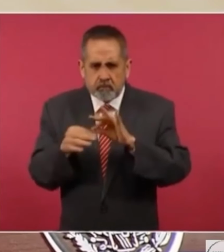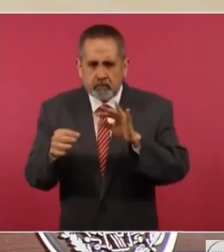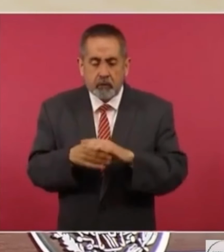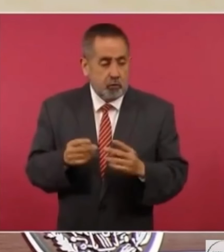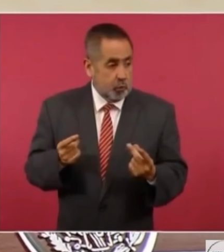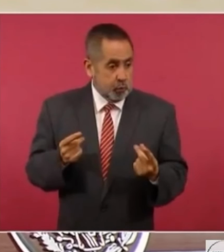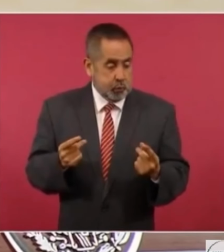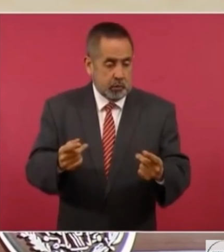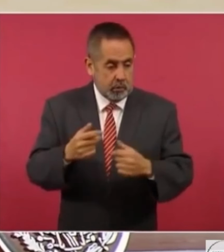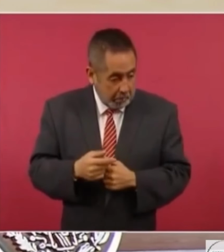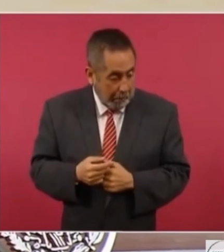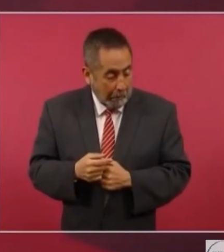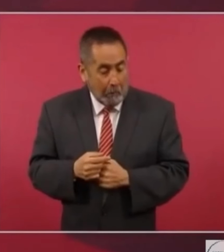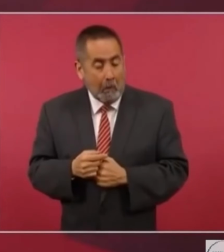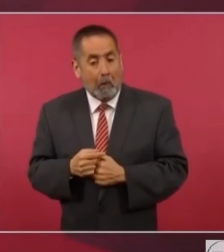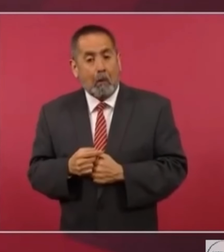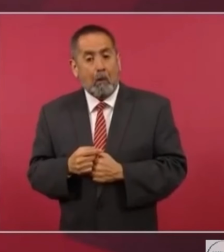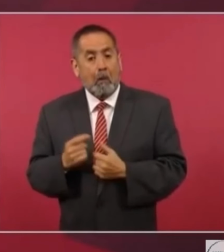afanositos.